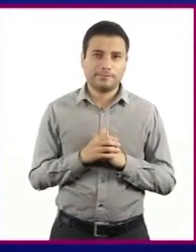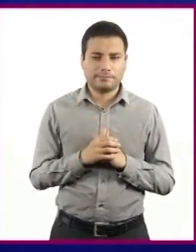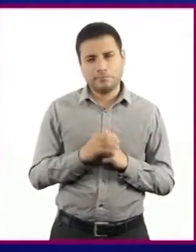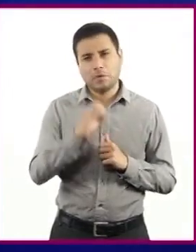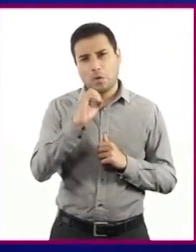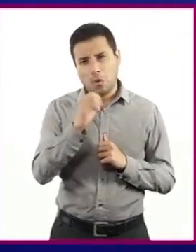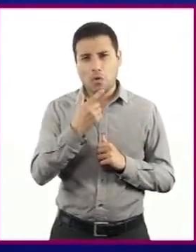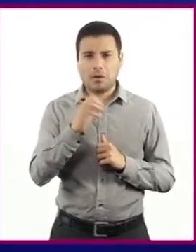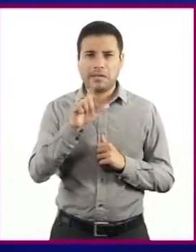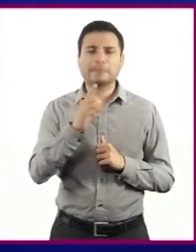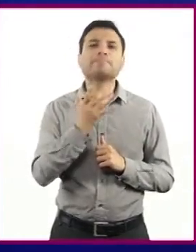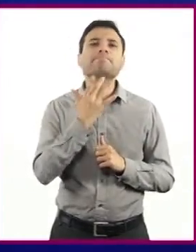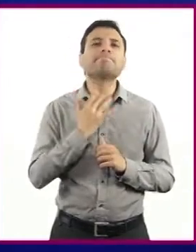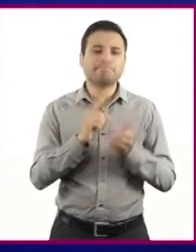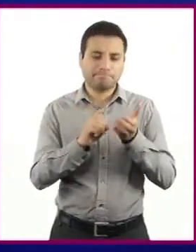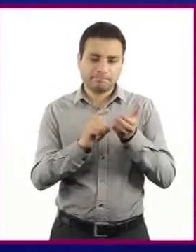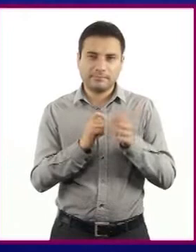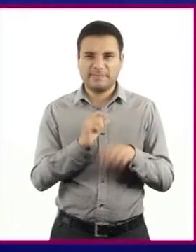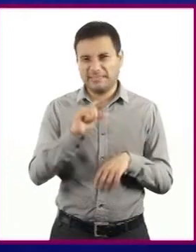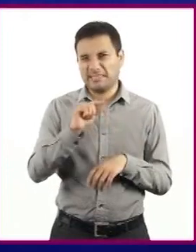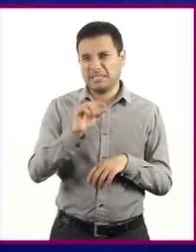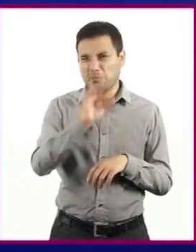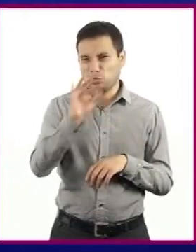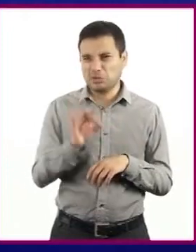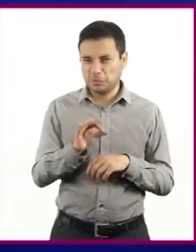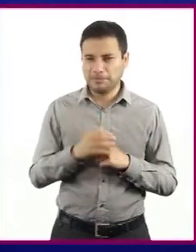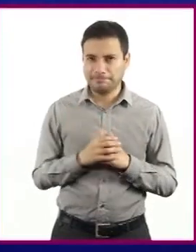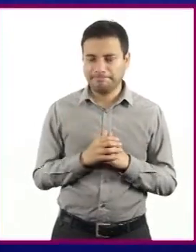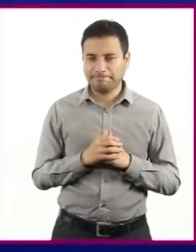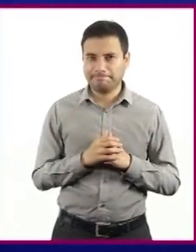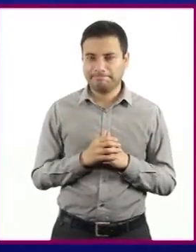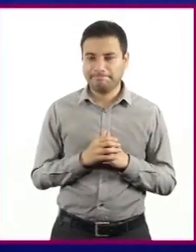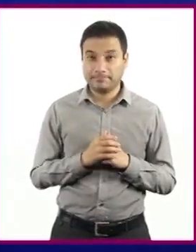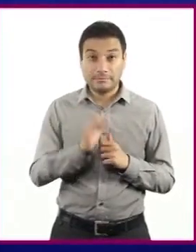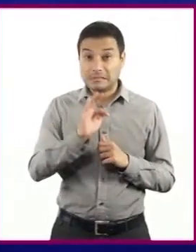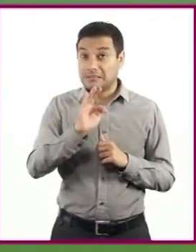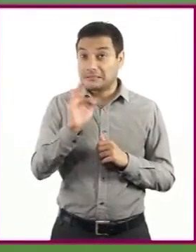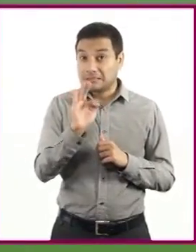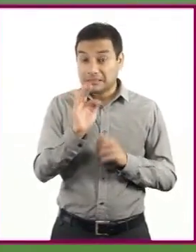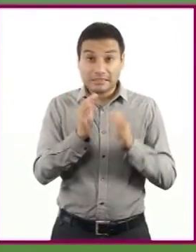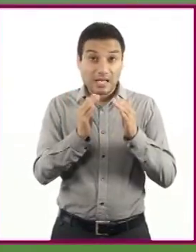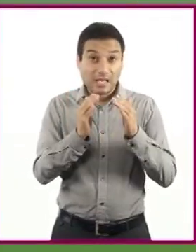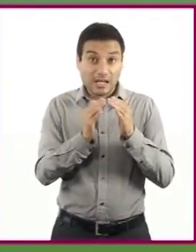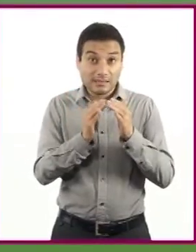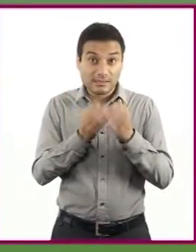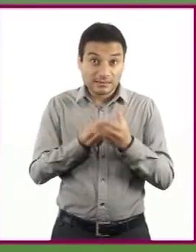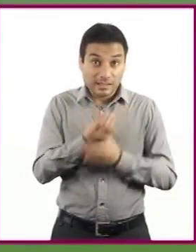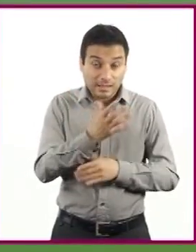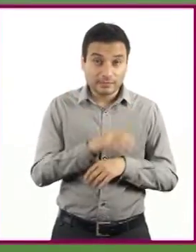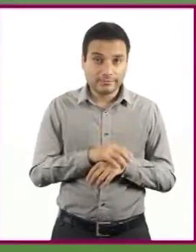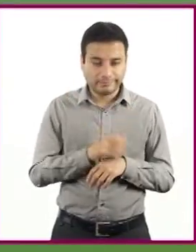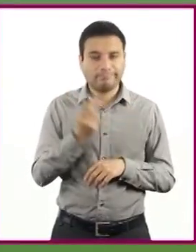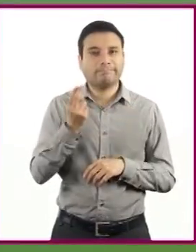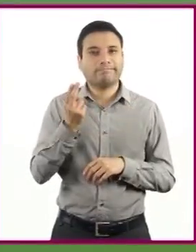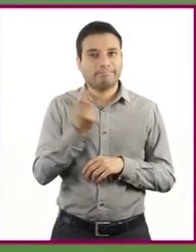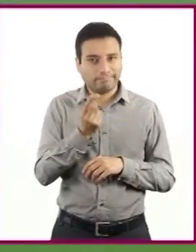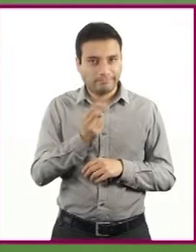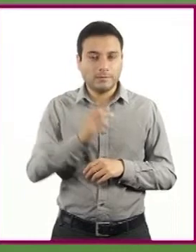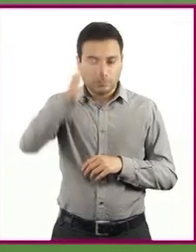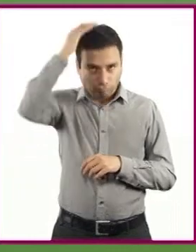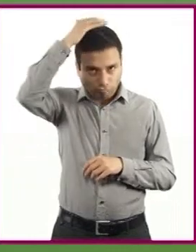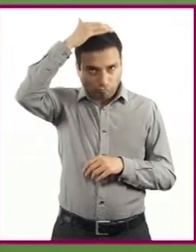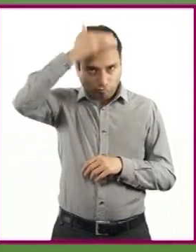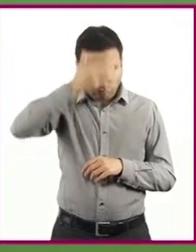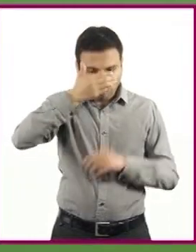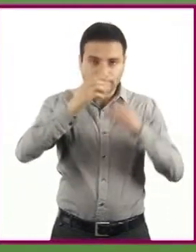en gel con una concentración mínima del 70%. En caso de salir de casa, utilizar mascarilla cubriendo